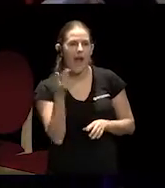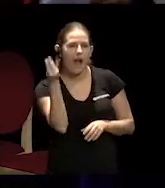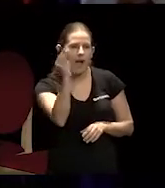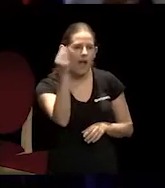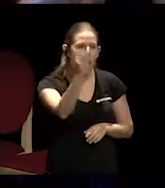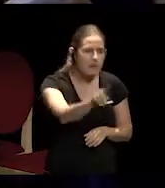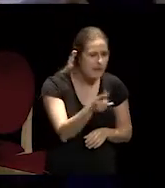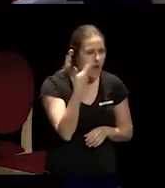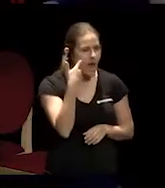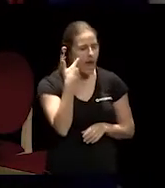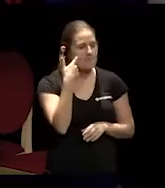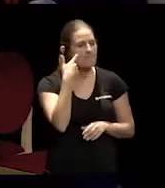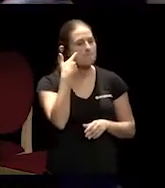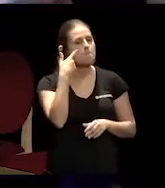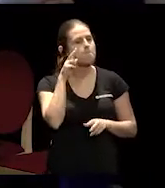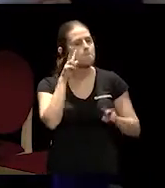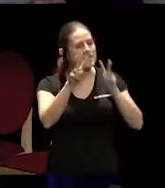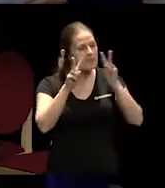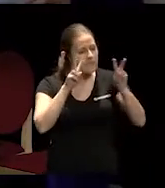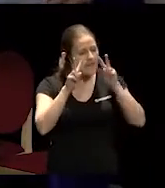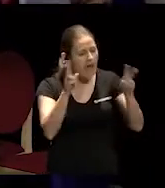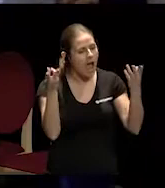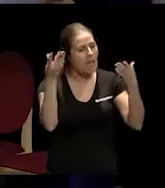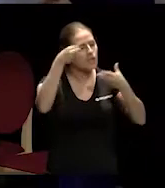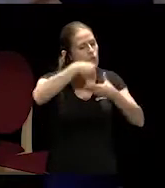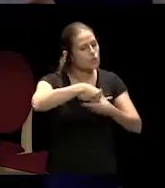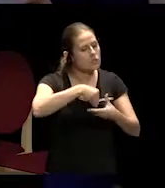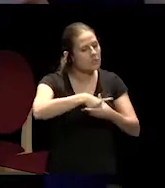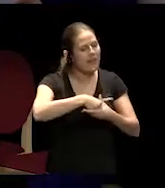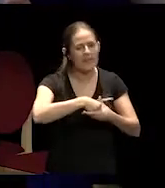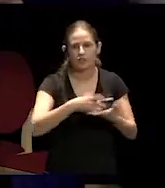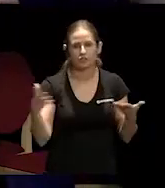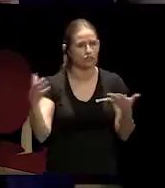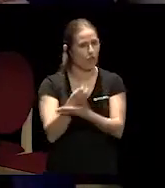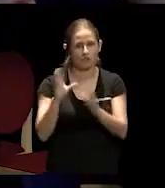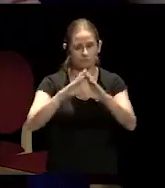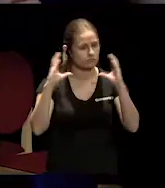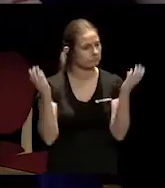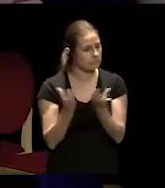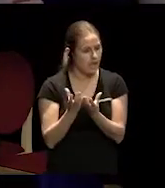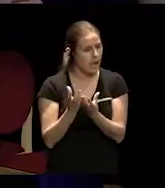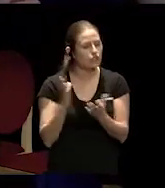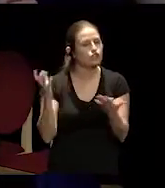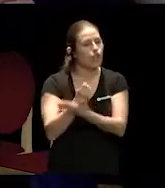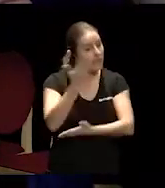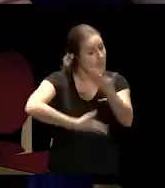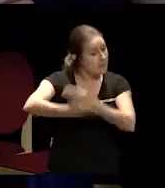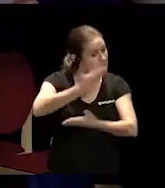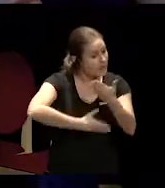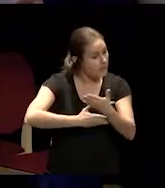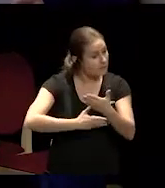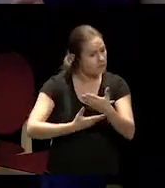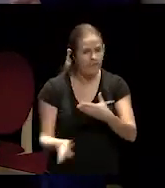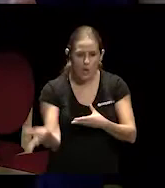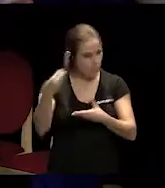la visibilidad inclusiva de todos los discapacitados que formaban parte de este club y de los nuestros